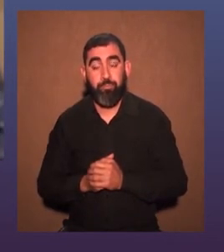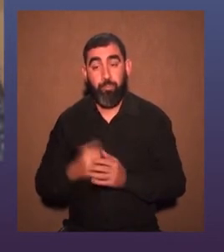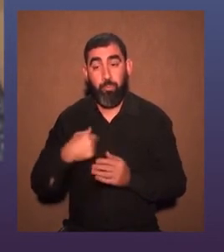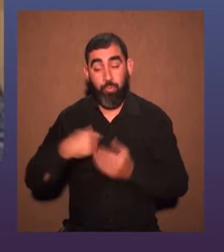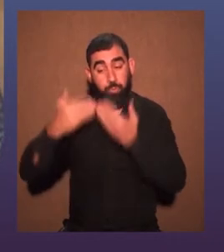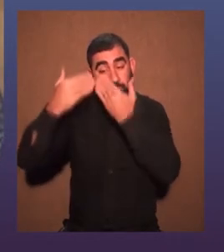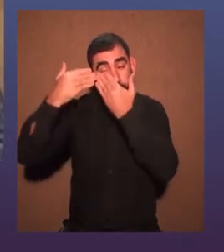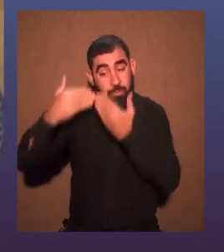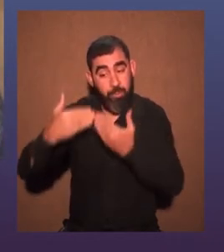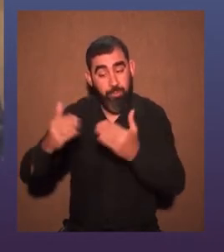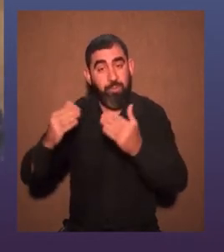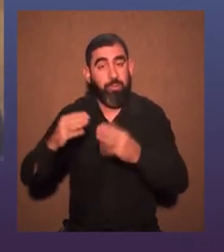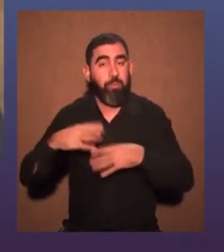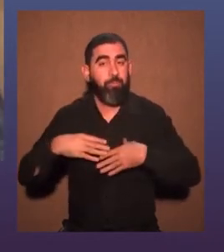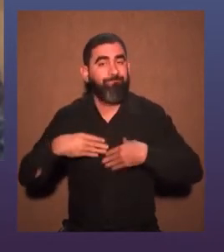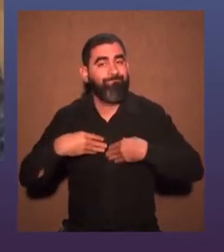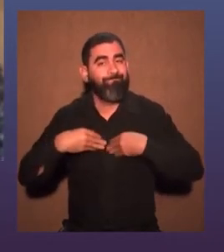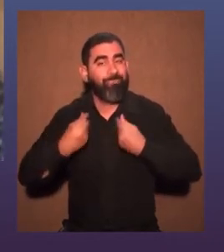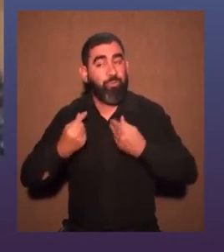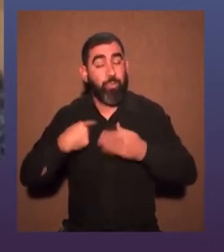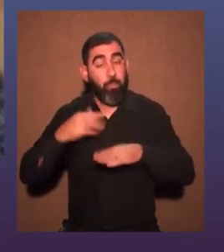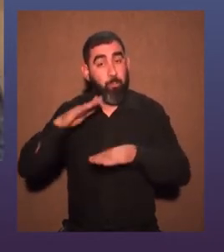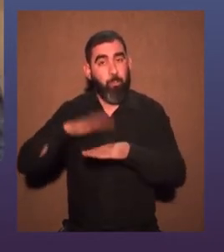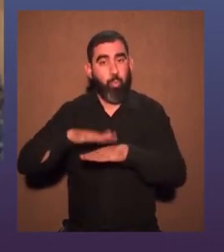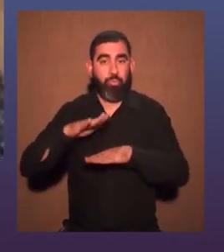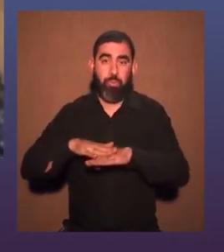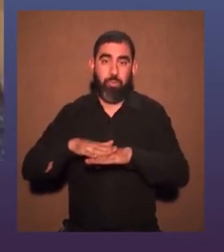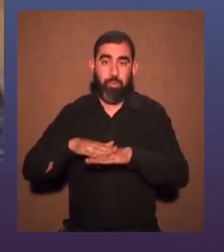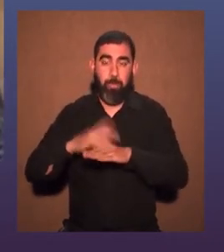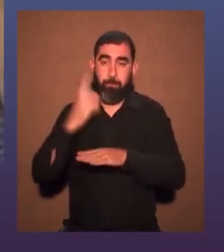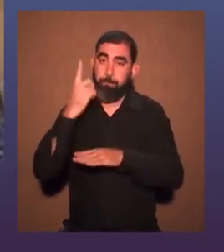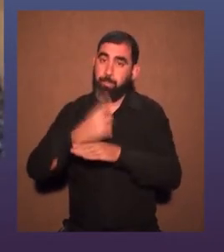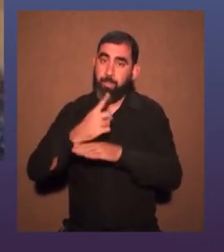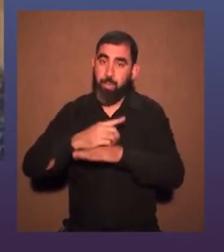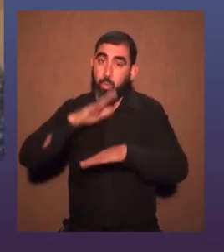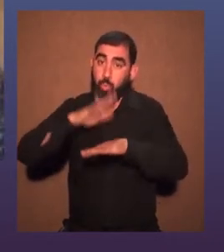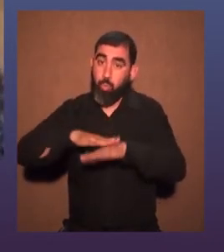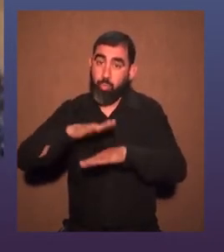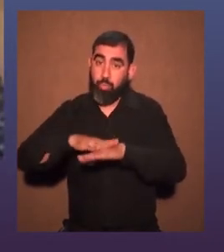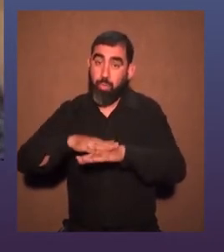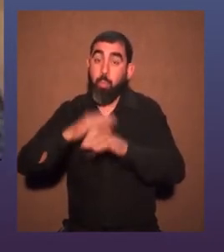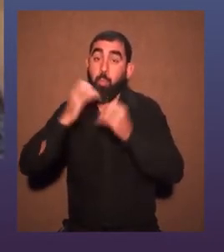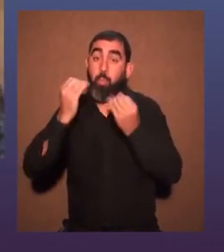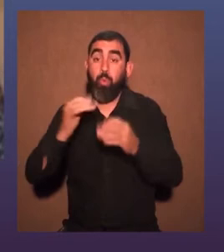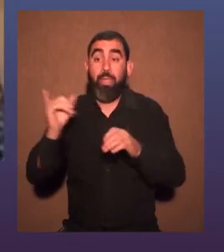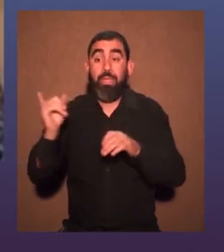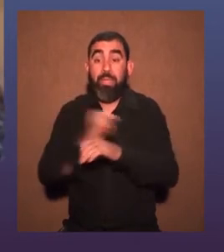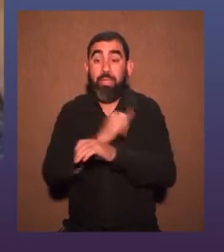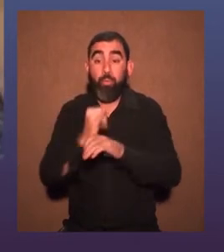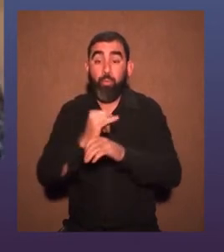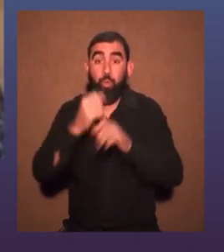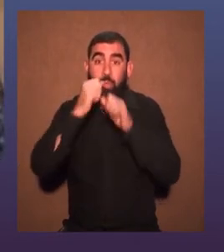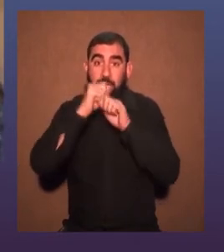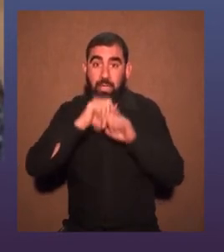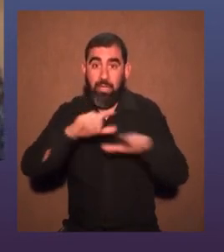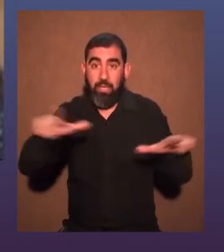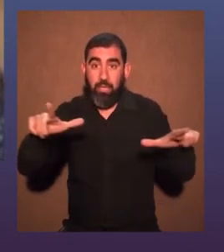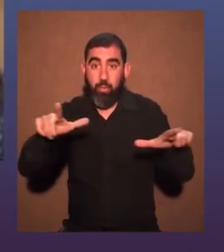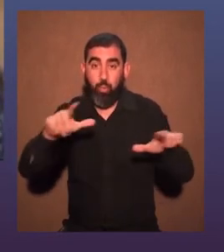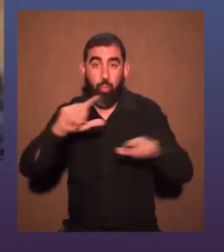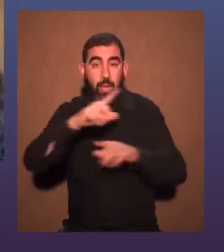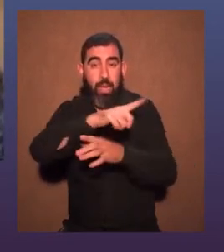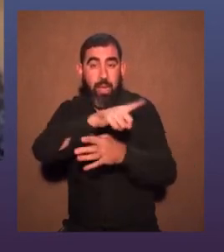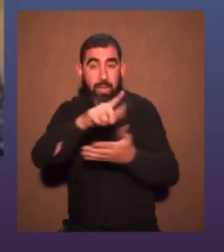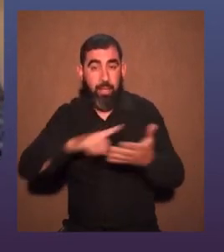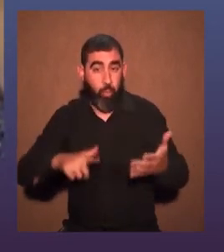desde el principio hay como un sentimiento de responsabilidad grande, ¿no? O sea, estamos metiéndonos con una institución de la literatura,